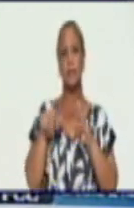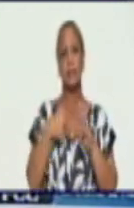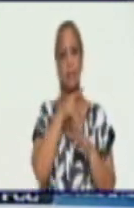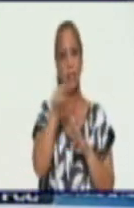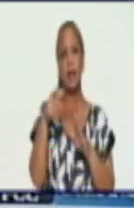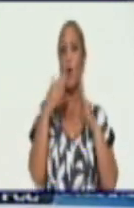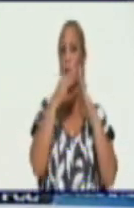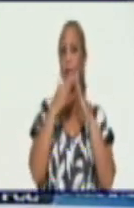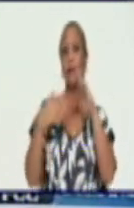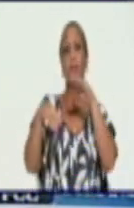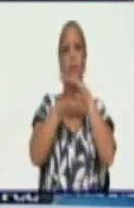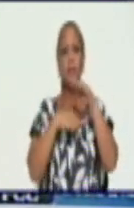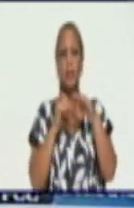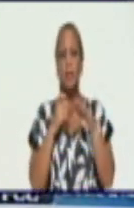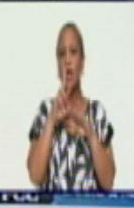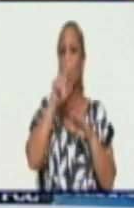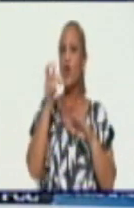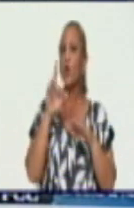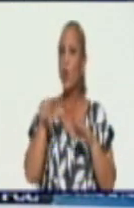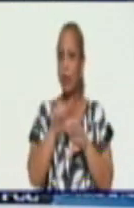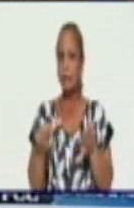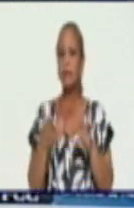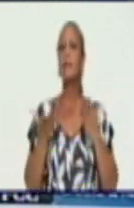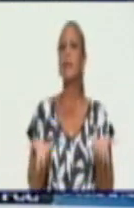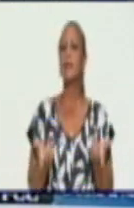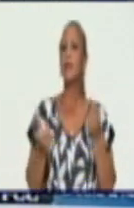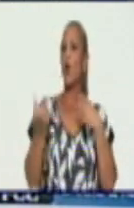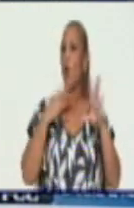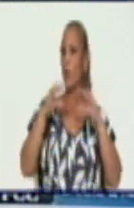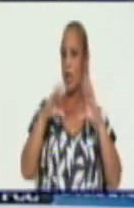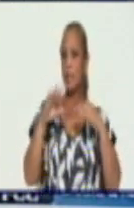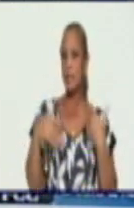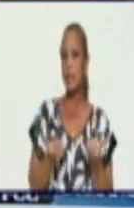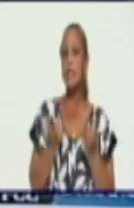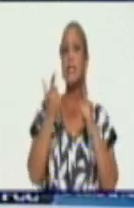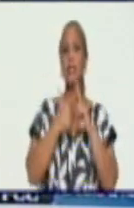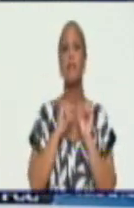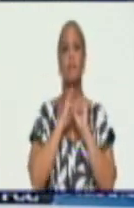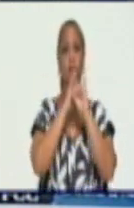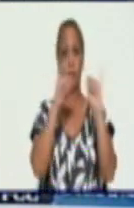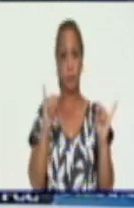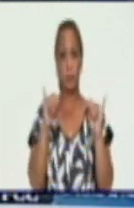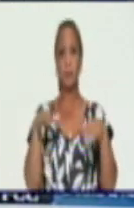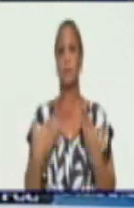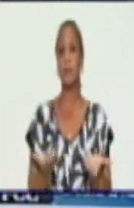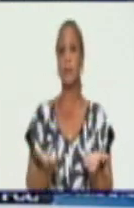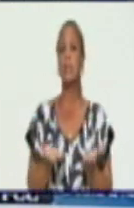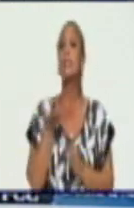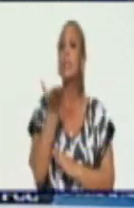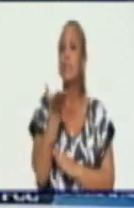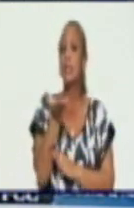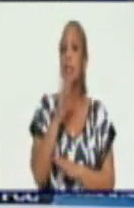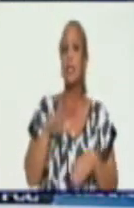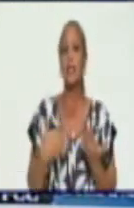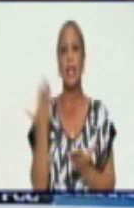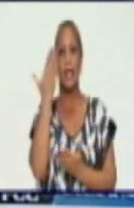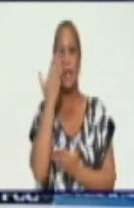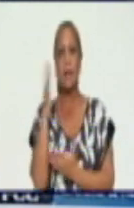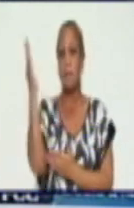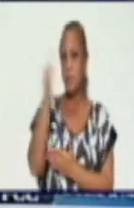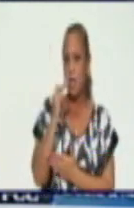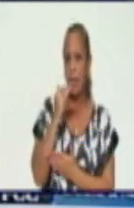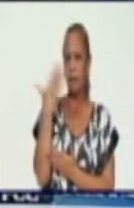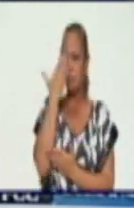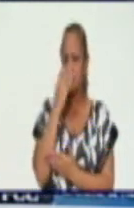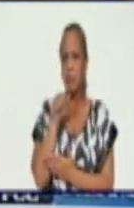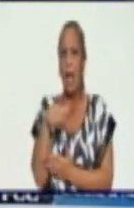entorno rural le establece comunicación y flujo informativo solicitando las demandas de quien viene ya que viene